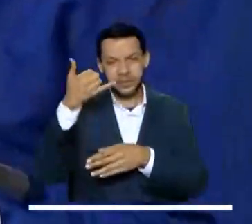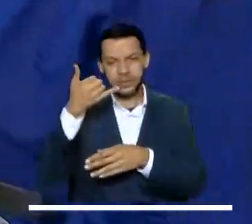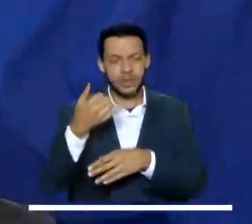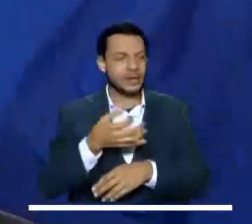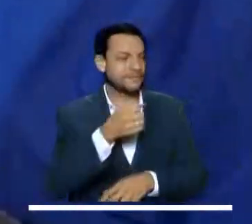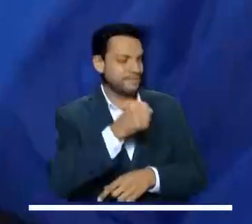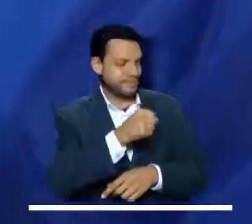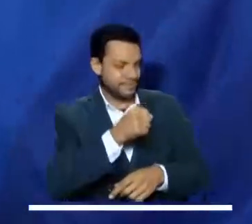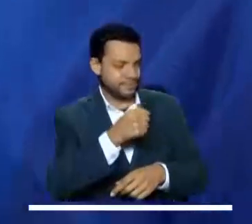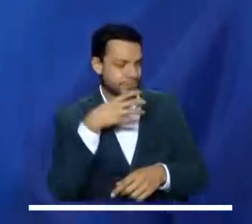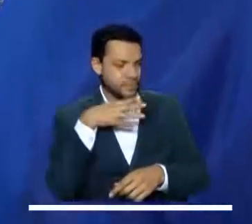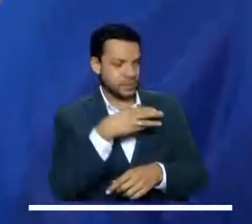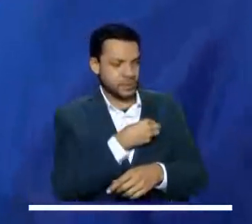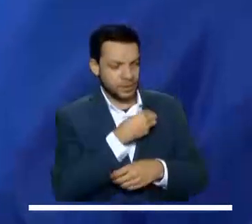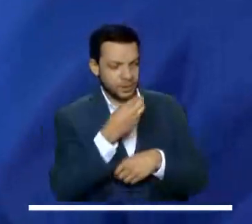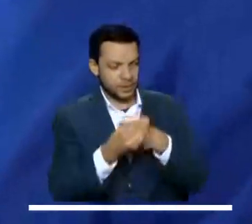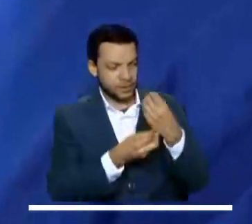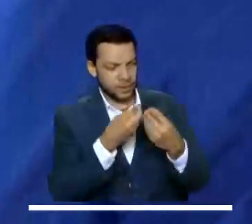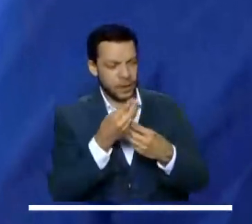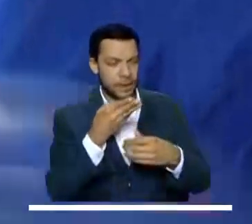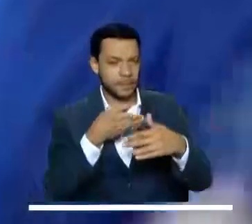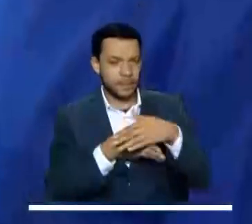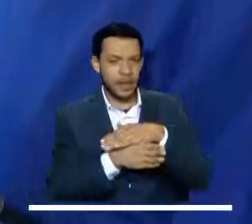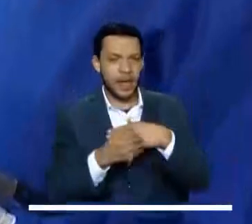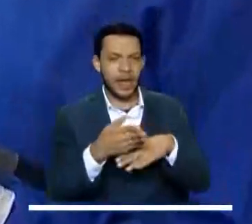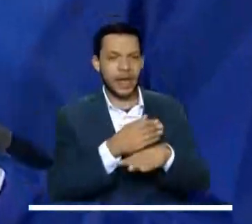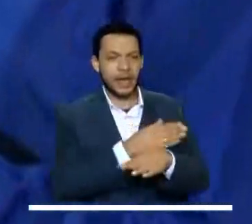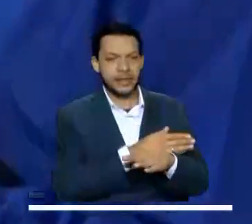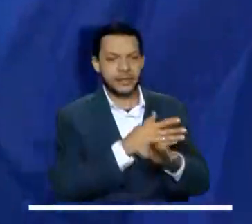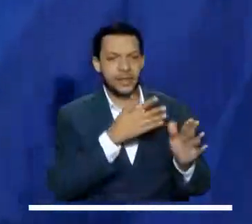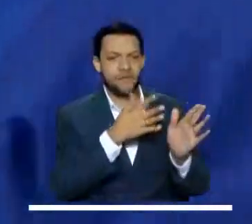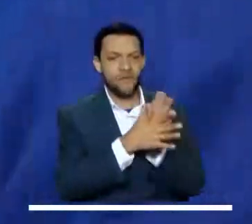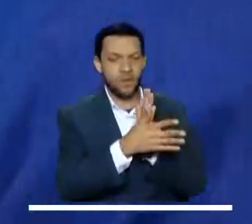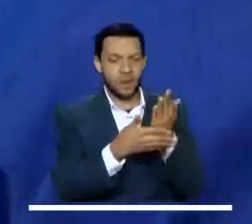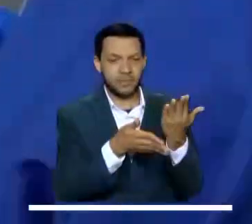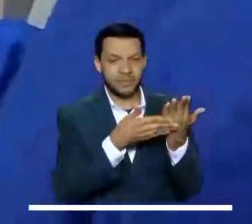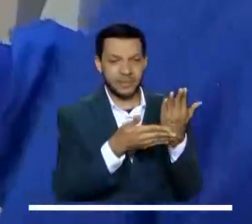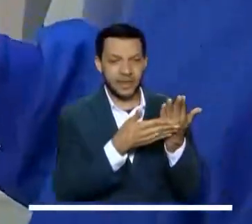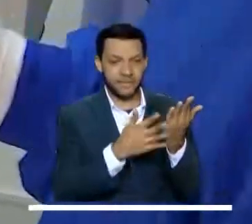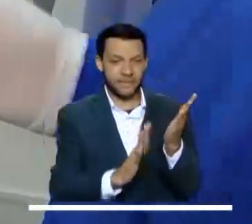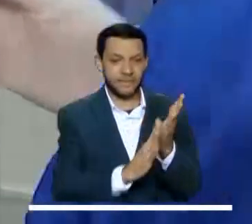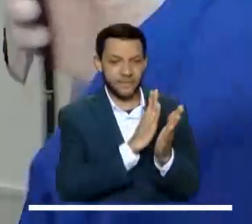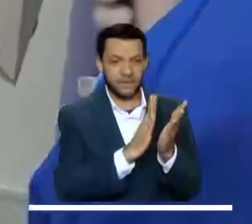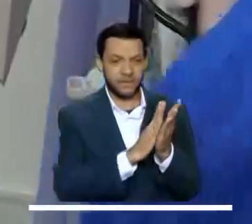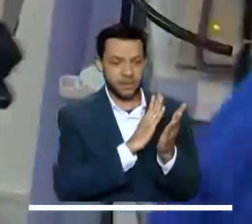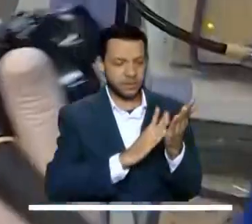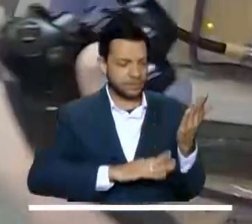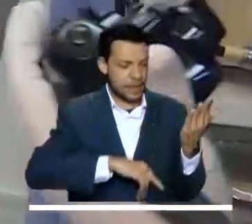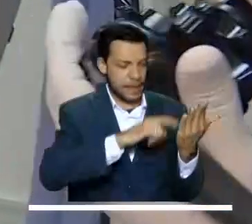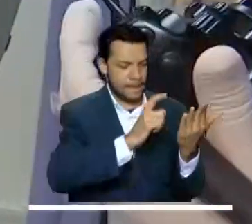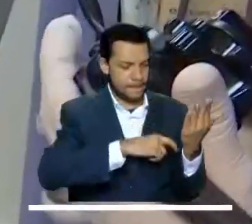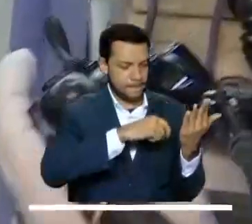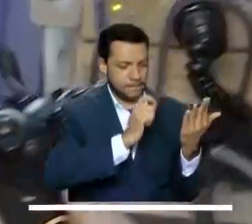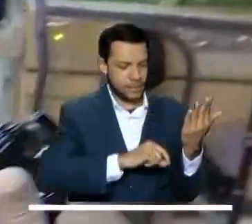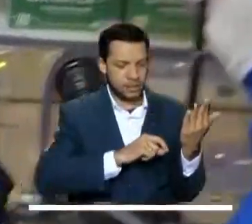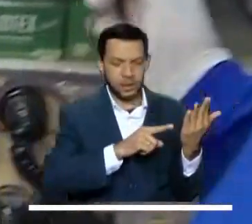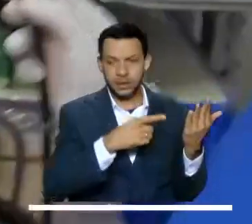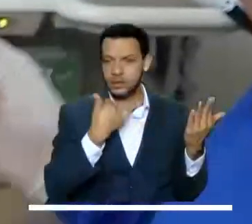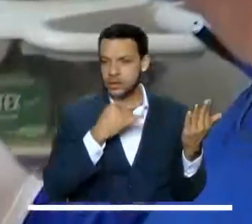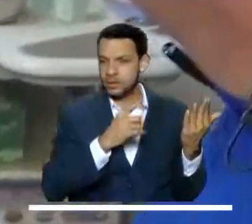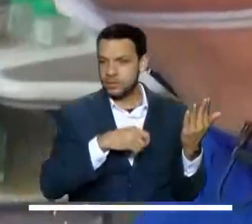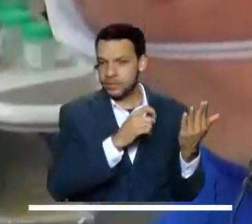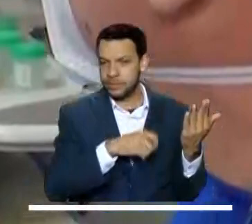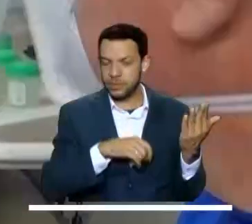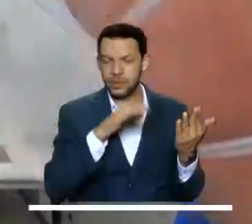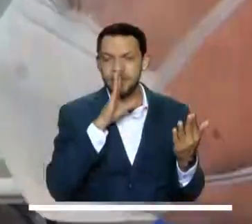introducir, obviamente tenemos consentimiento informado, autorizado de la paciente para el procedimiento y para la sedación. Ahí ve la cámara, casi que Mauricio